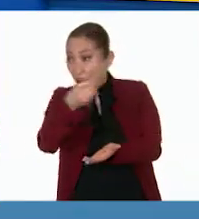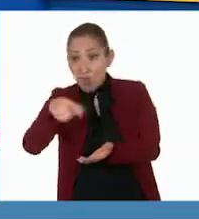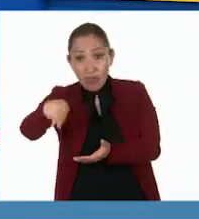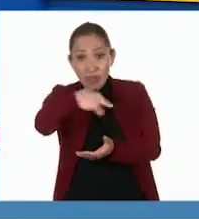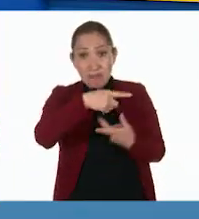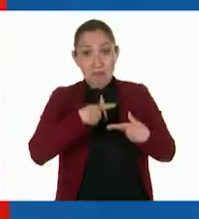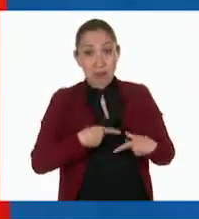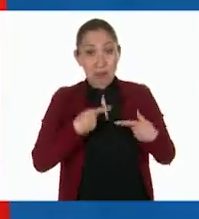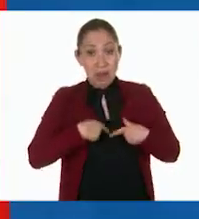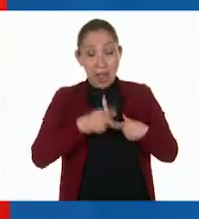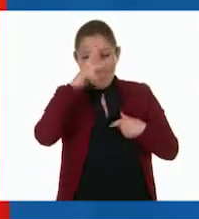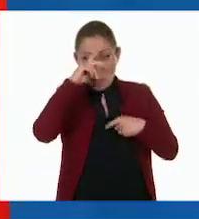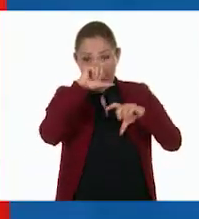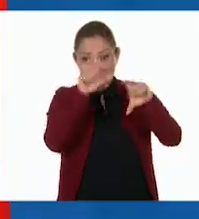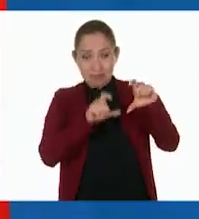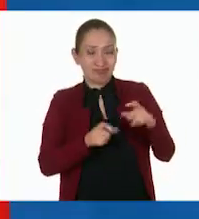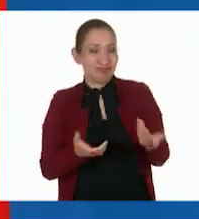país.